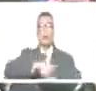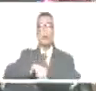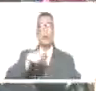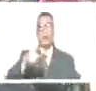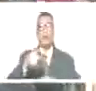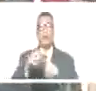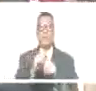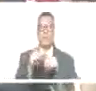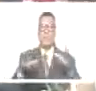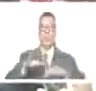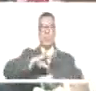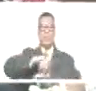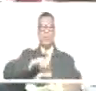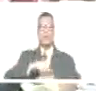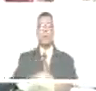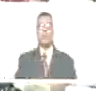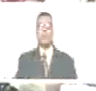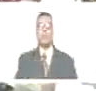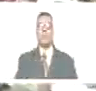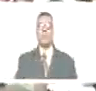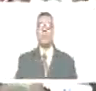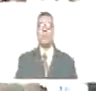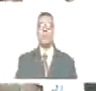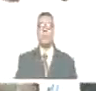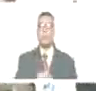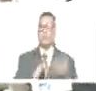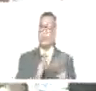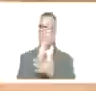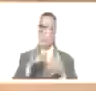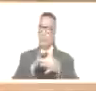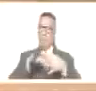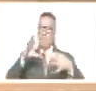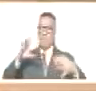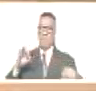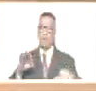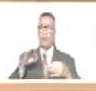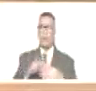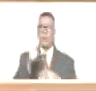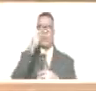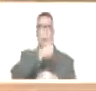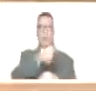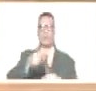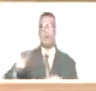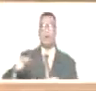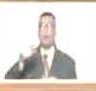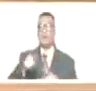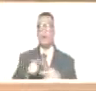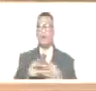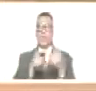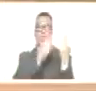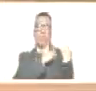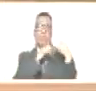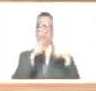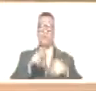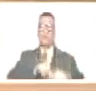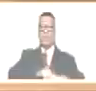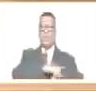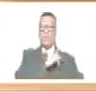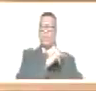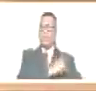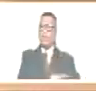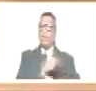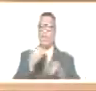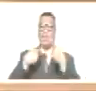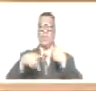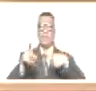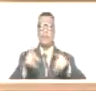corrupción, se rompe el vínculo entre la ciudadanía y sus representantes en los poderes públicos.